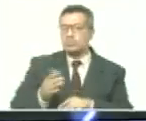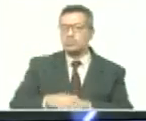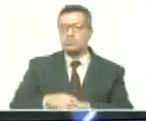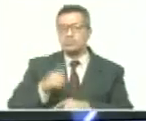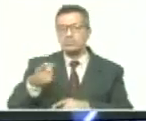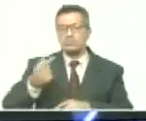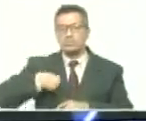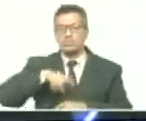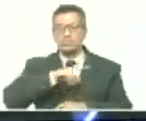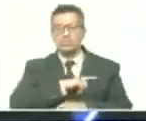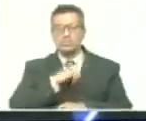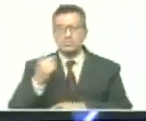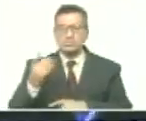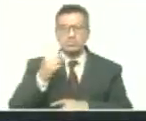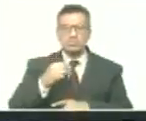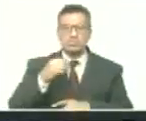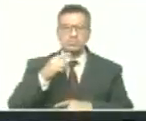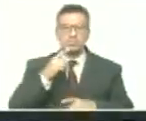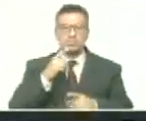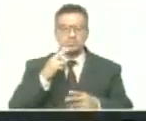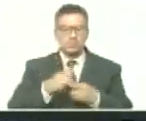estamos sopesando las amenazas...